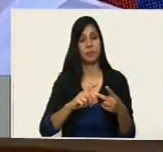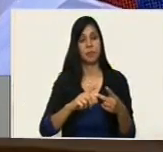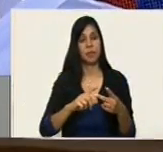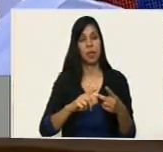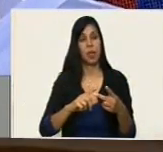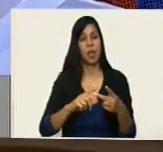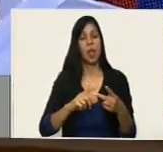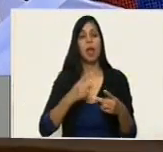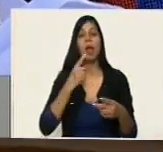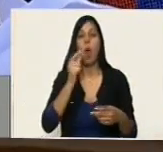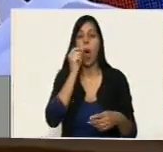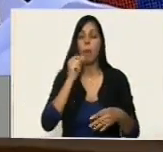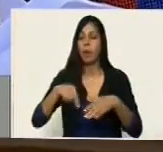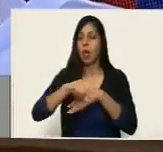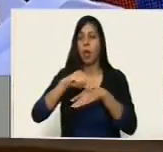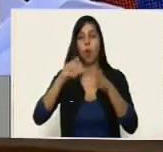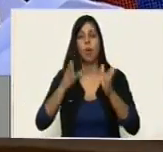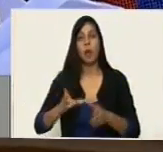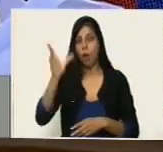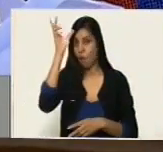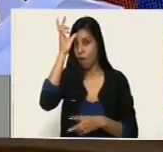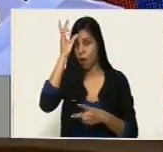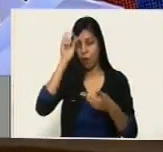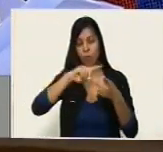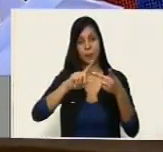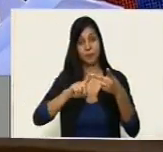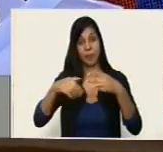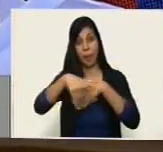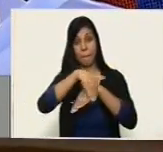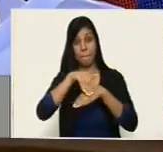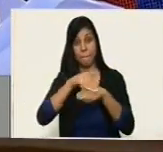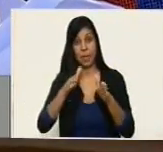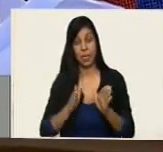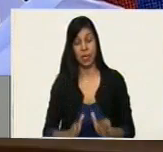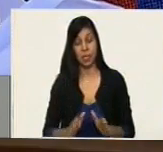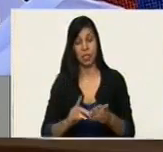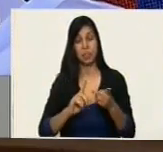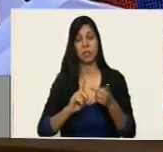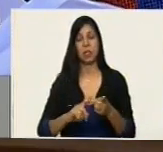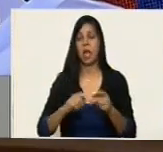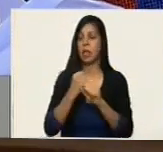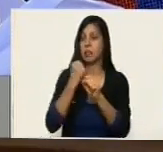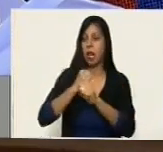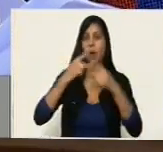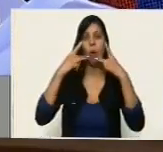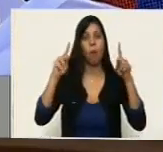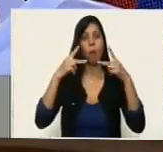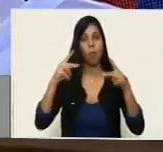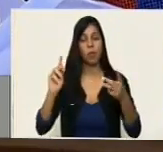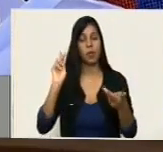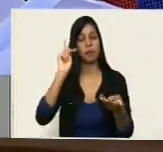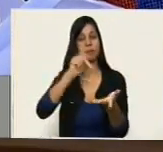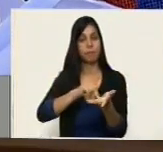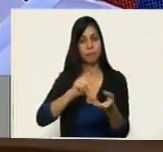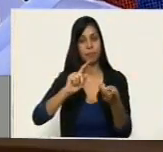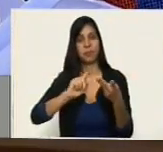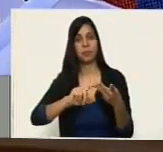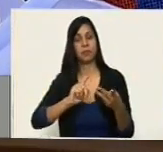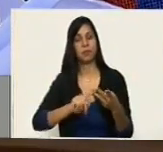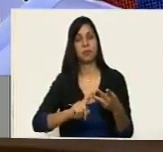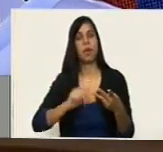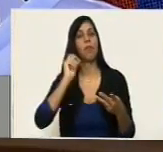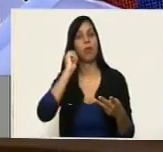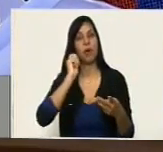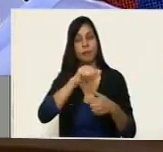expresado en el gobernador del Estado Falcón, Víctor Clark, de la ministra del Poder Popular para Obras Públicas Marlene Contreras, de Daniela Cabello